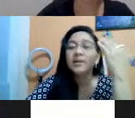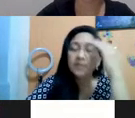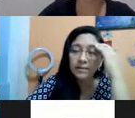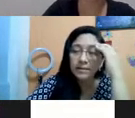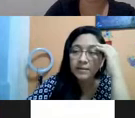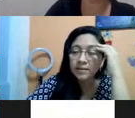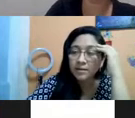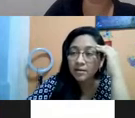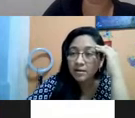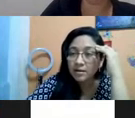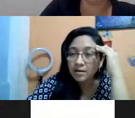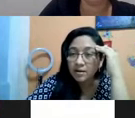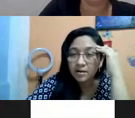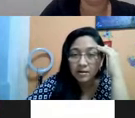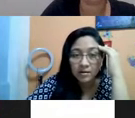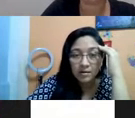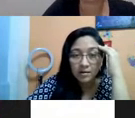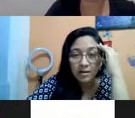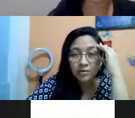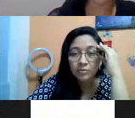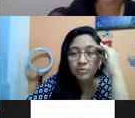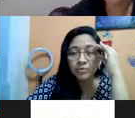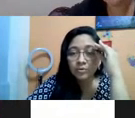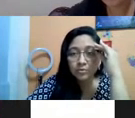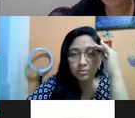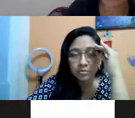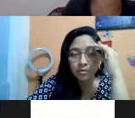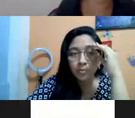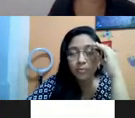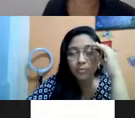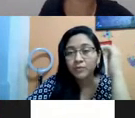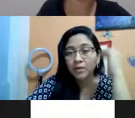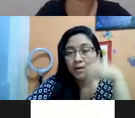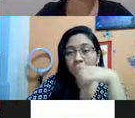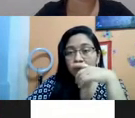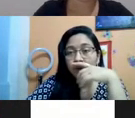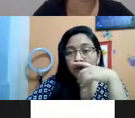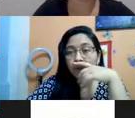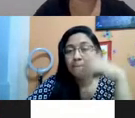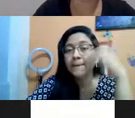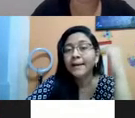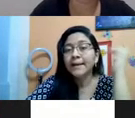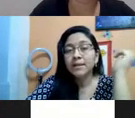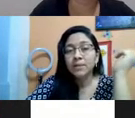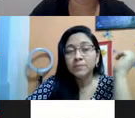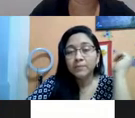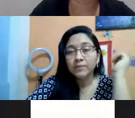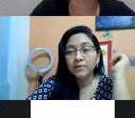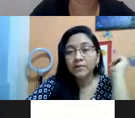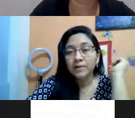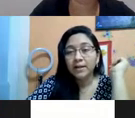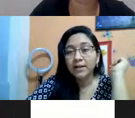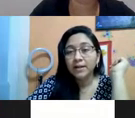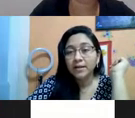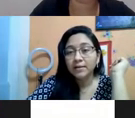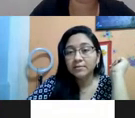crear realmente el curso como ustedes crean mejor. Van a ir aquí, donde